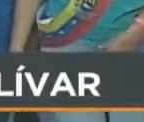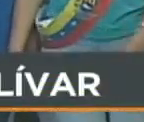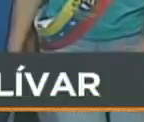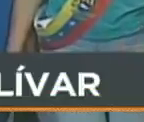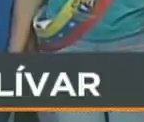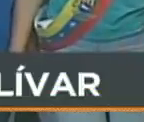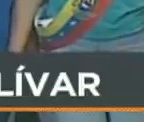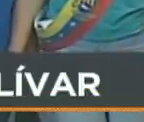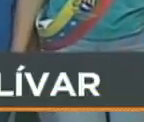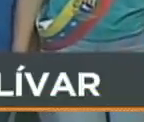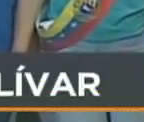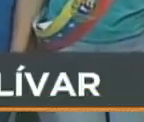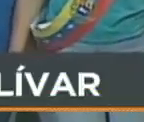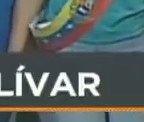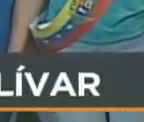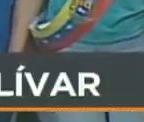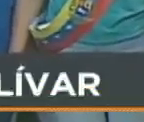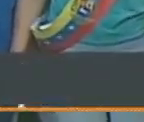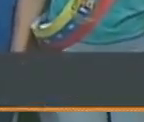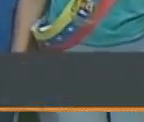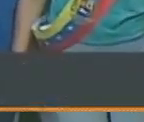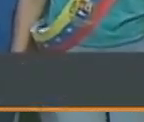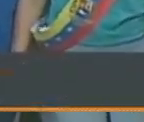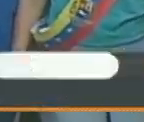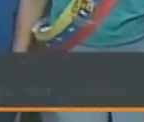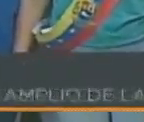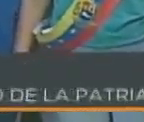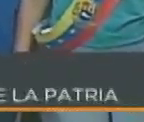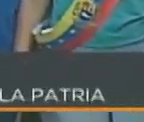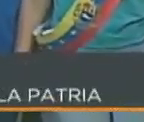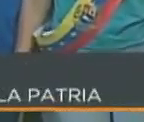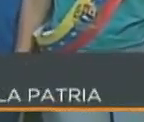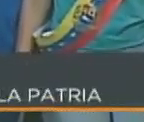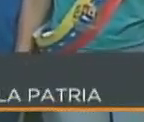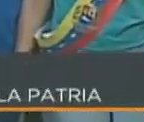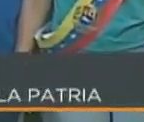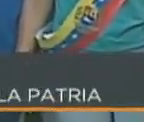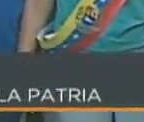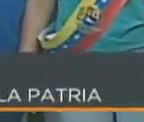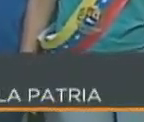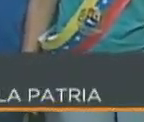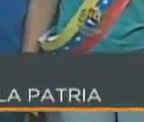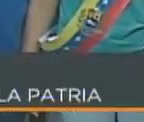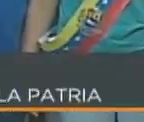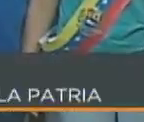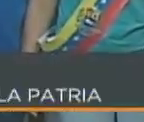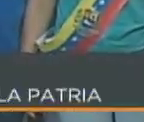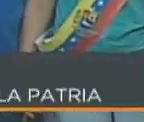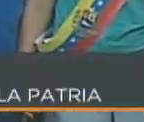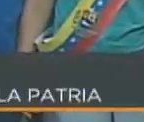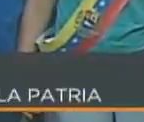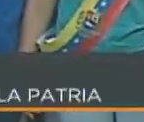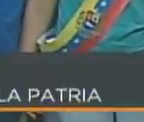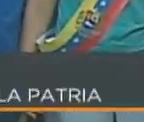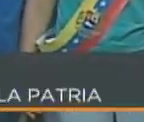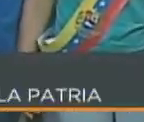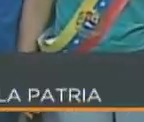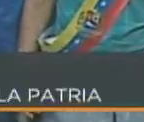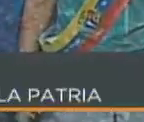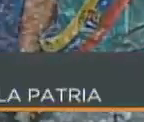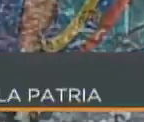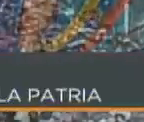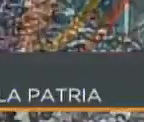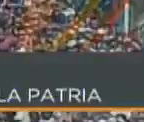de protección de amor y de paz sobre el pueblo de portuguesa sobre el pueblo de venezuela